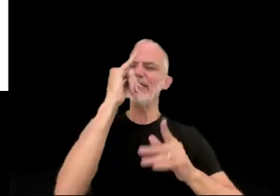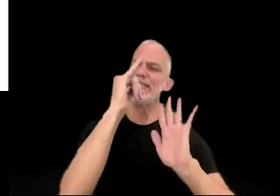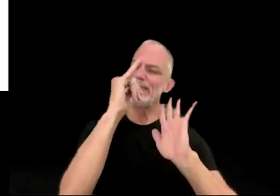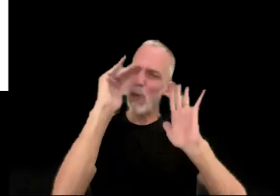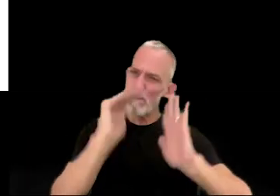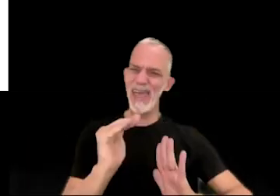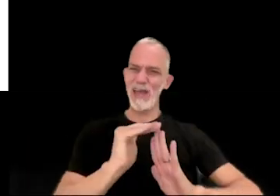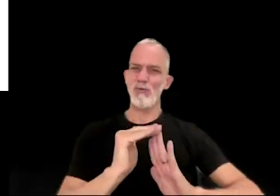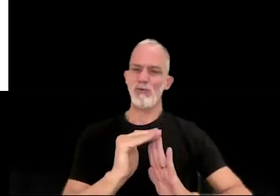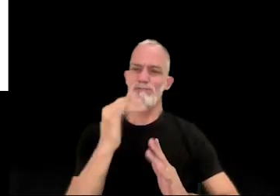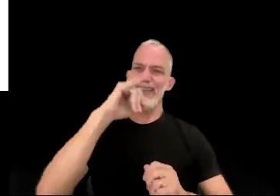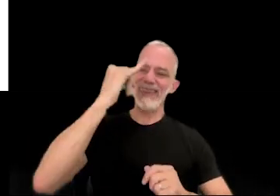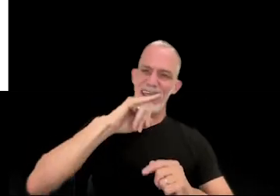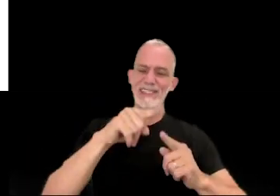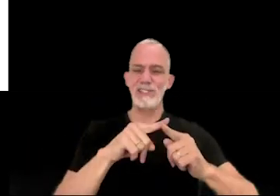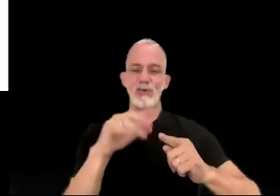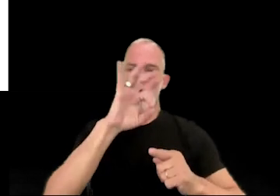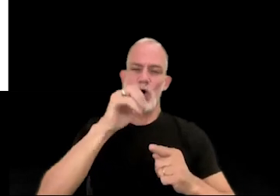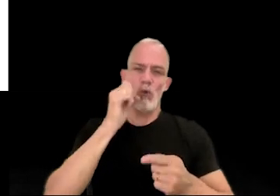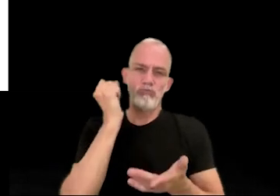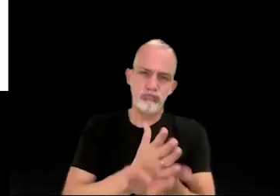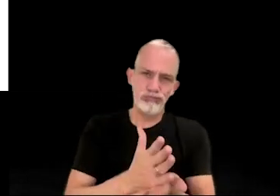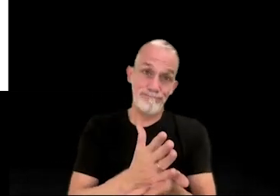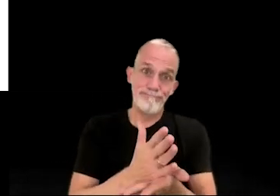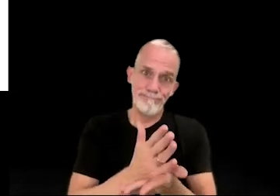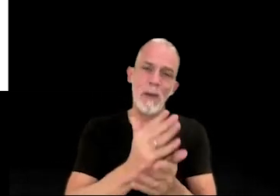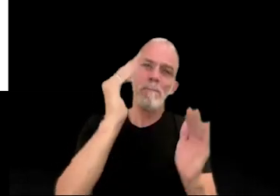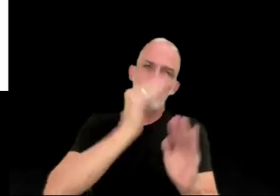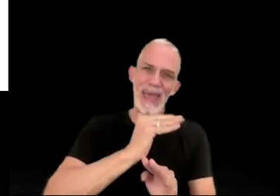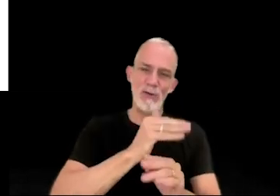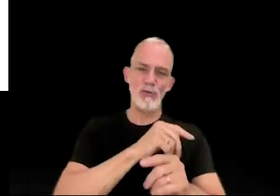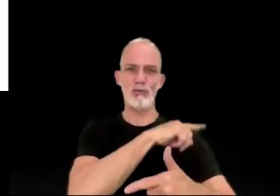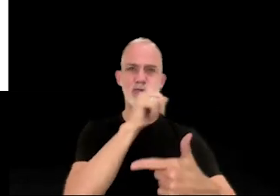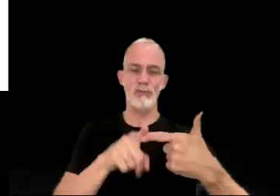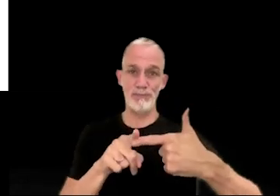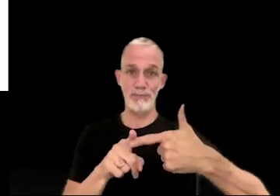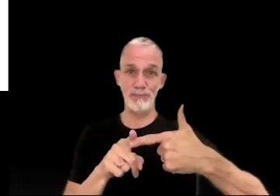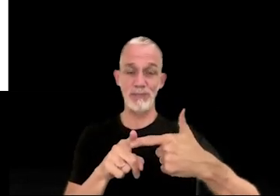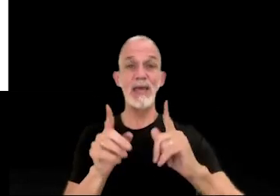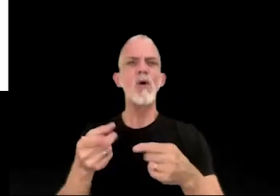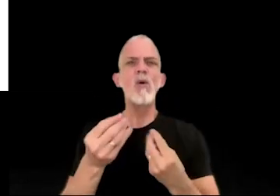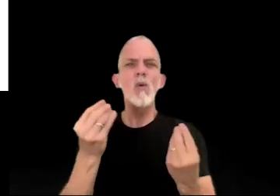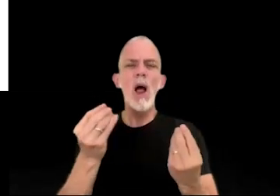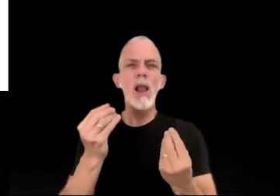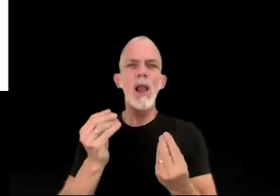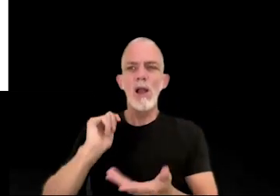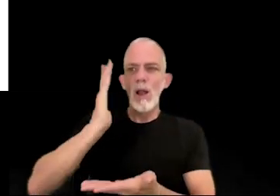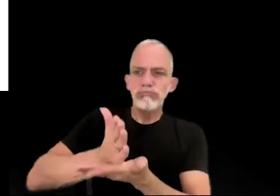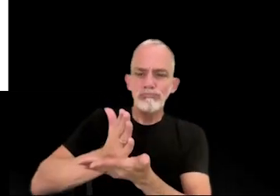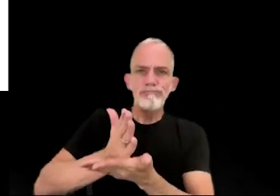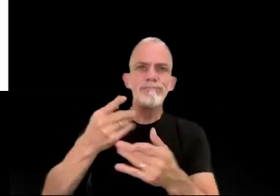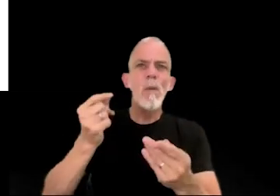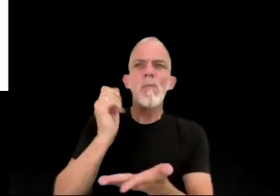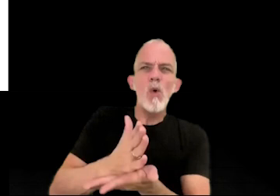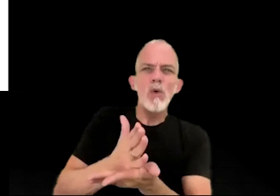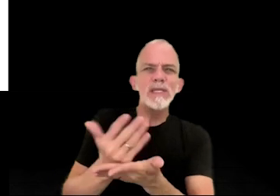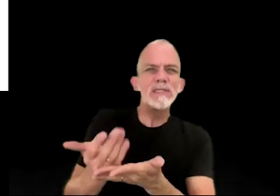accesorios, tanto intereses resarcitorios como punitorios, cuáles son las condonaciones en materia de